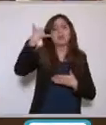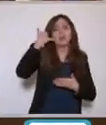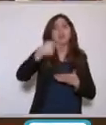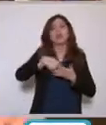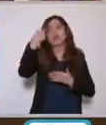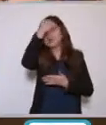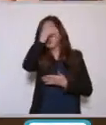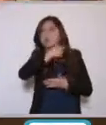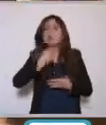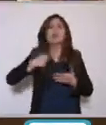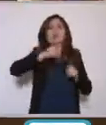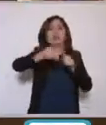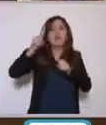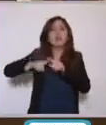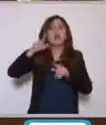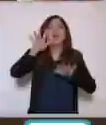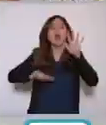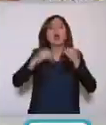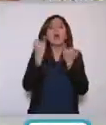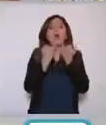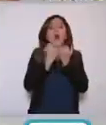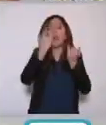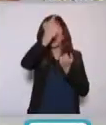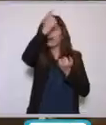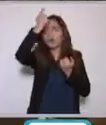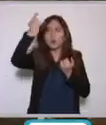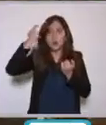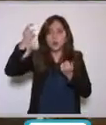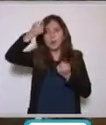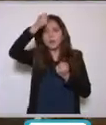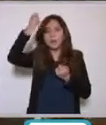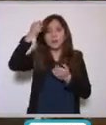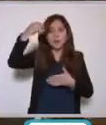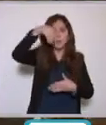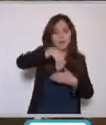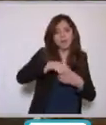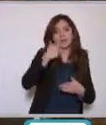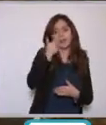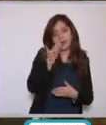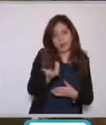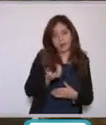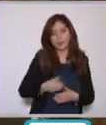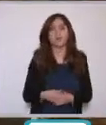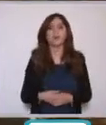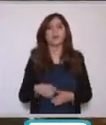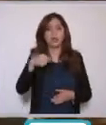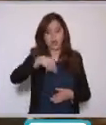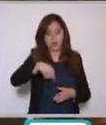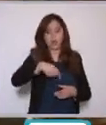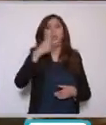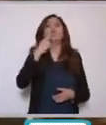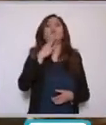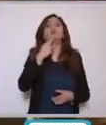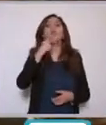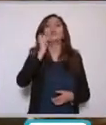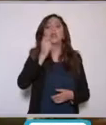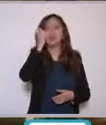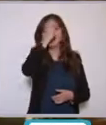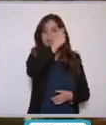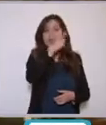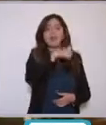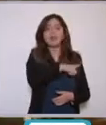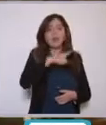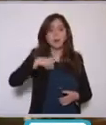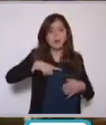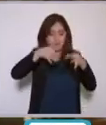cosméticos, casi hasta el Exacto. spray de pelo con el cepillo, Exacto. ¿no? Generalmente, por ejemplo, son uso de cosméticos. Hay que sellar muy bien en los cosméticos o el